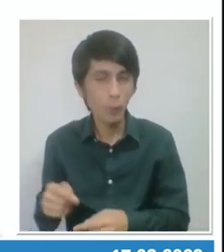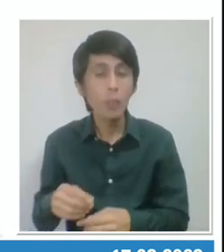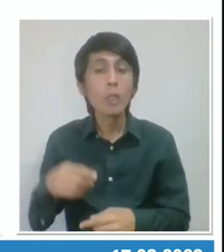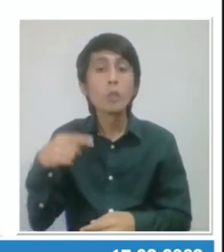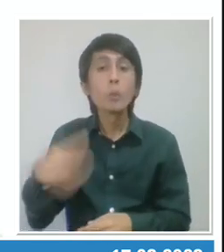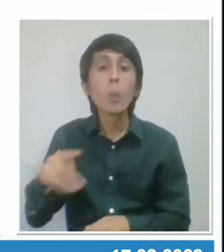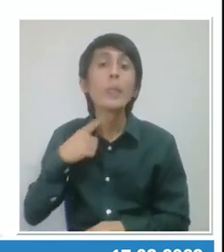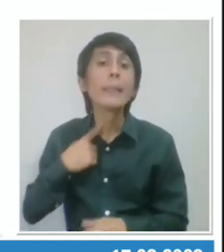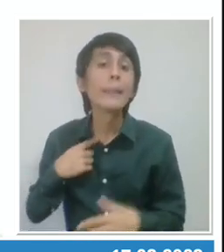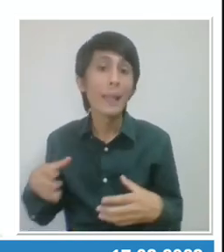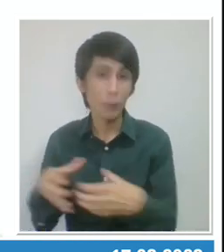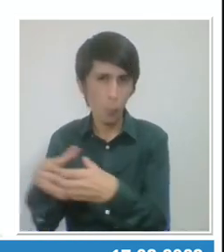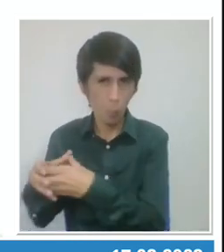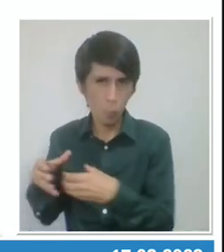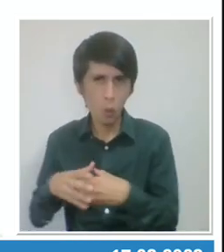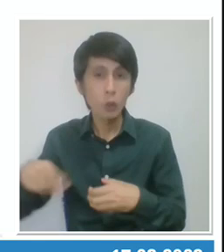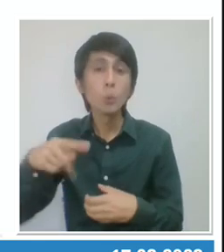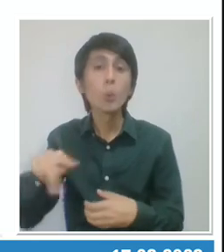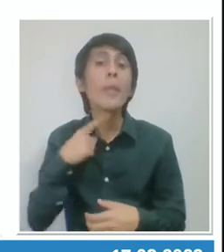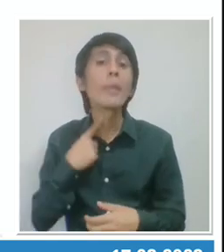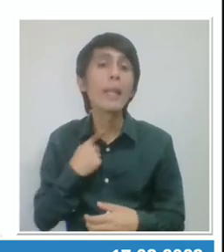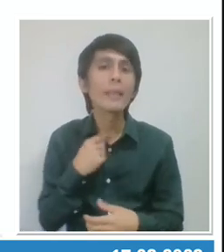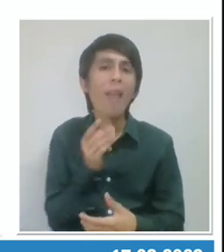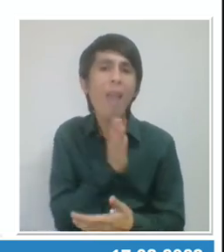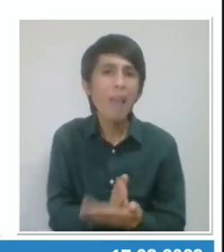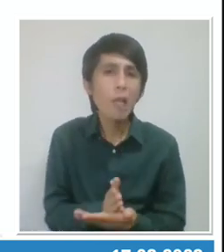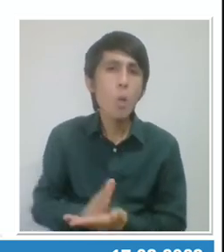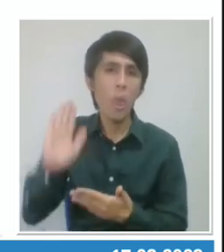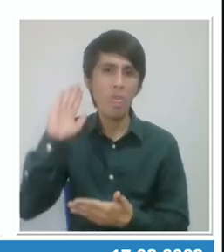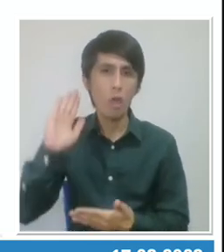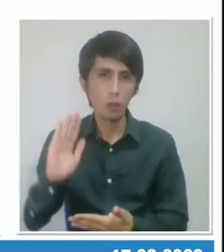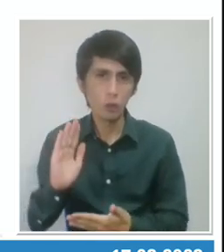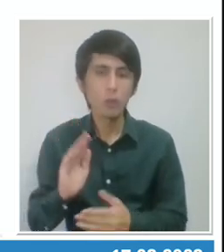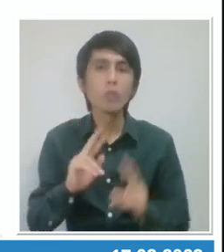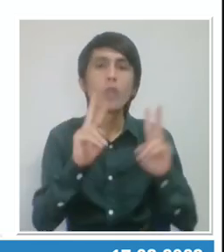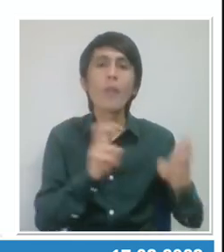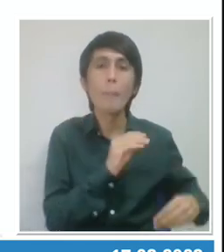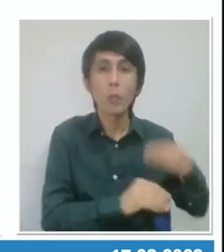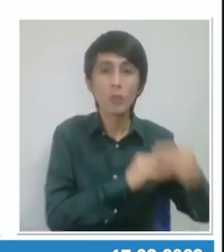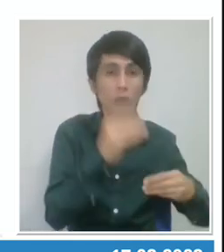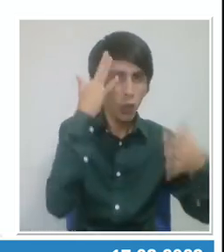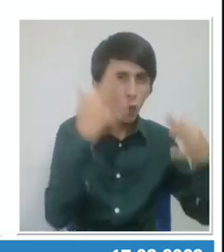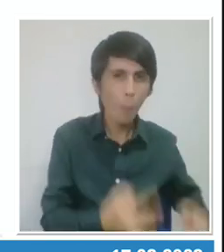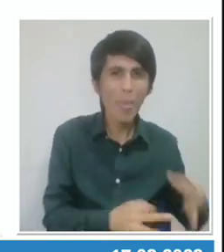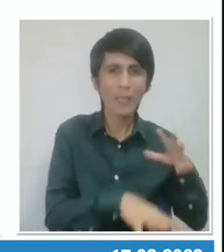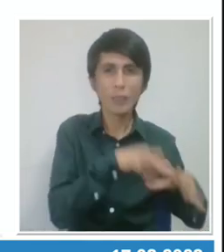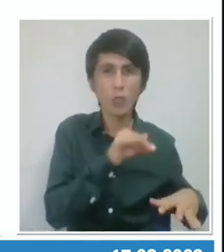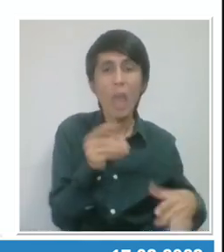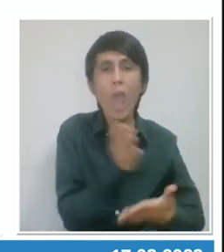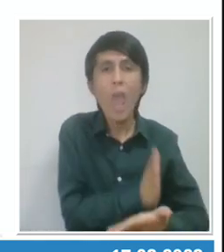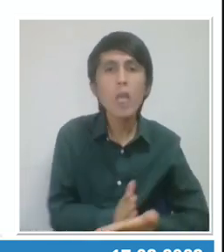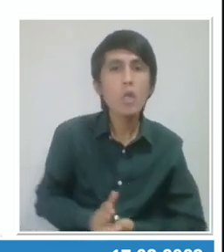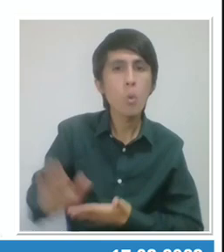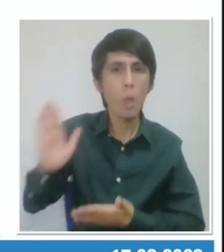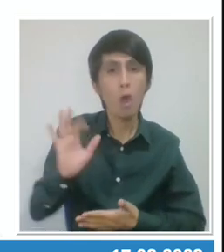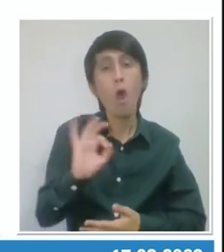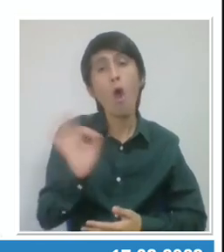consiguiente, excluidos del proceso de toma de decisiones, ¿no?, o marginados, ¿no?,